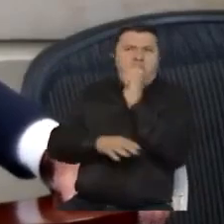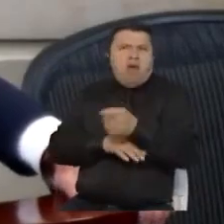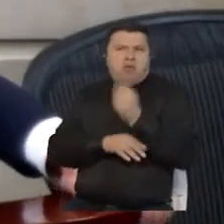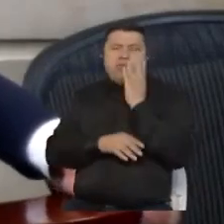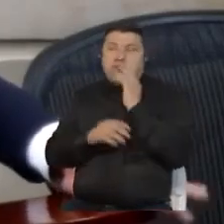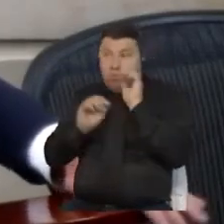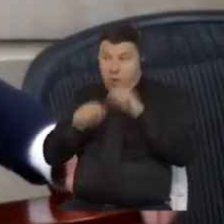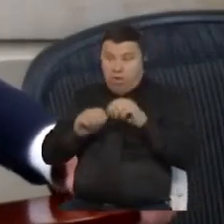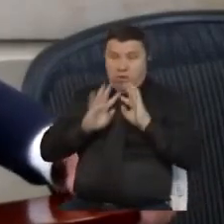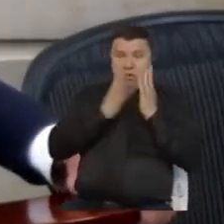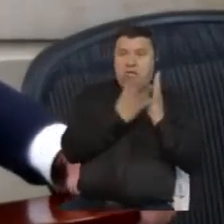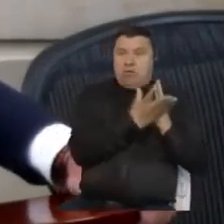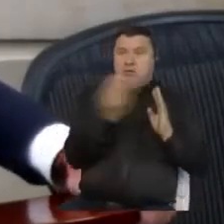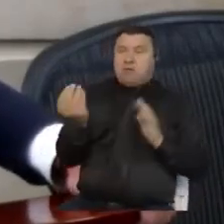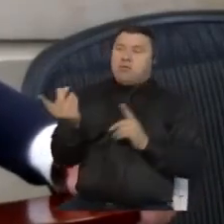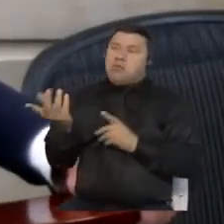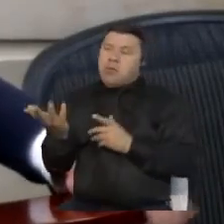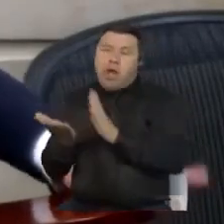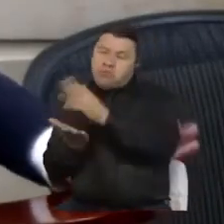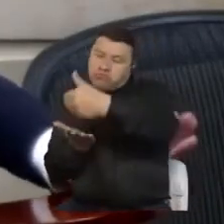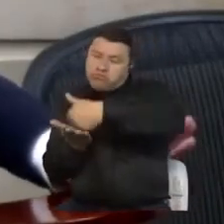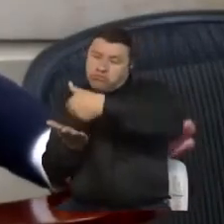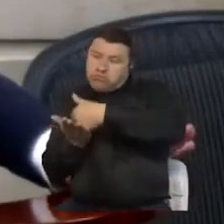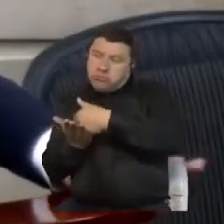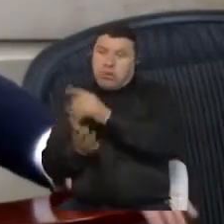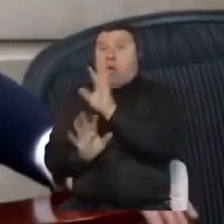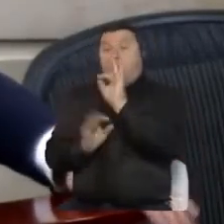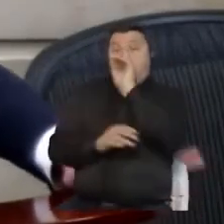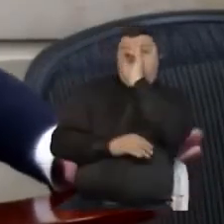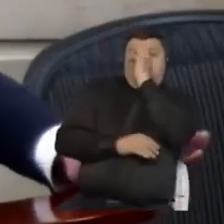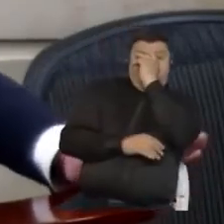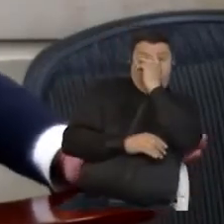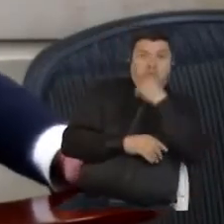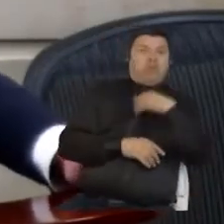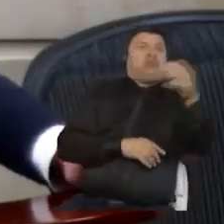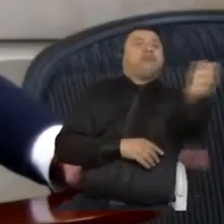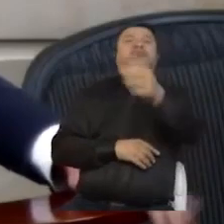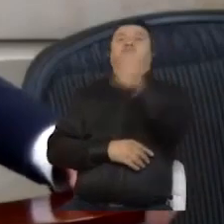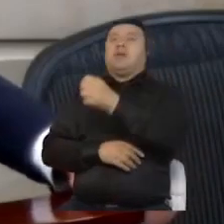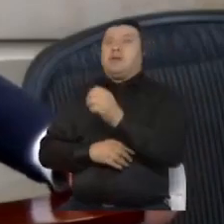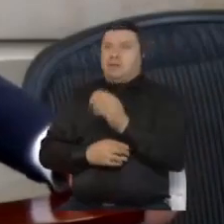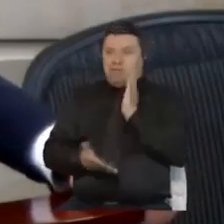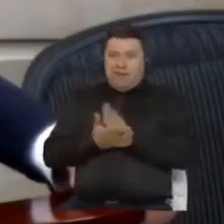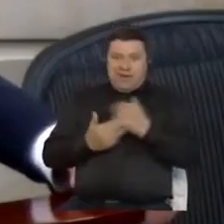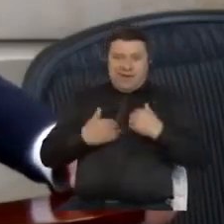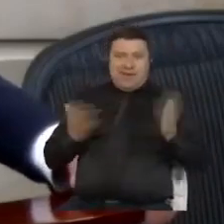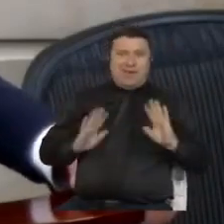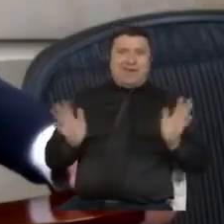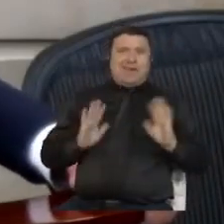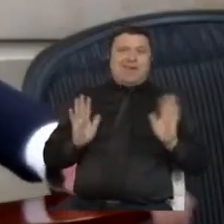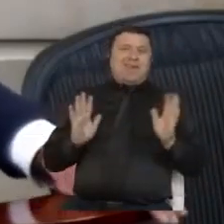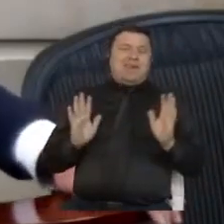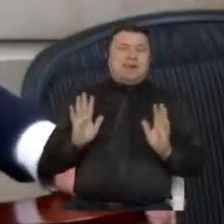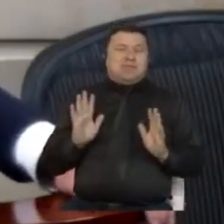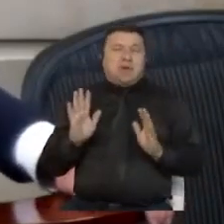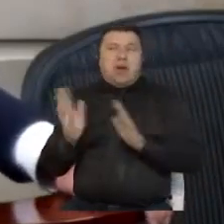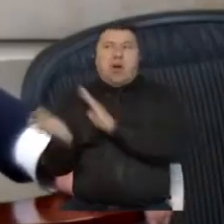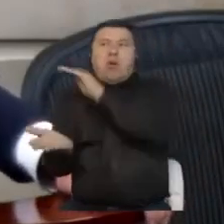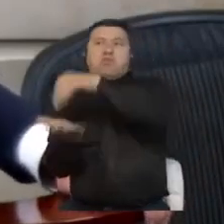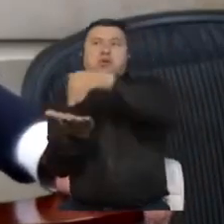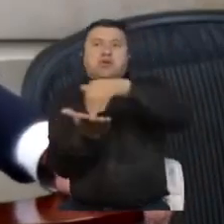hicieron esta recomendación que puede estar equivocada y que no es grave cada cual la ponderada